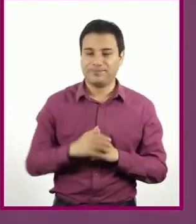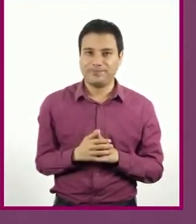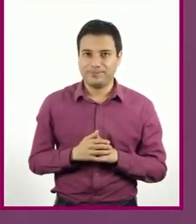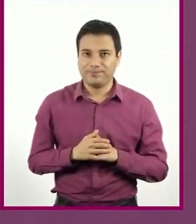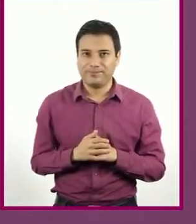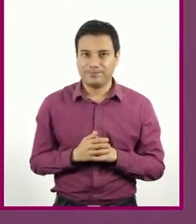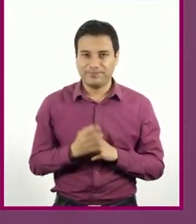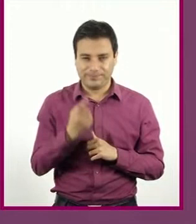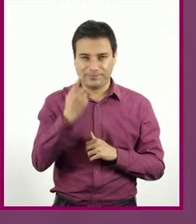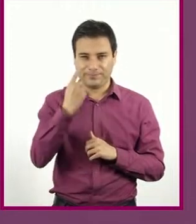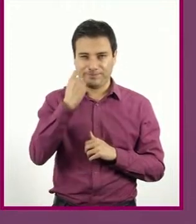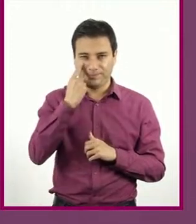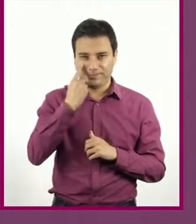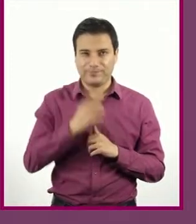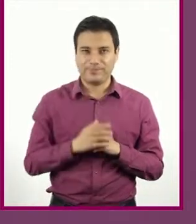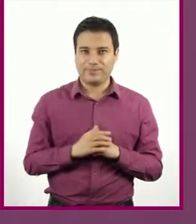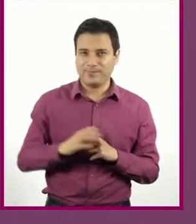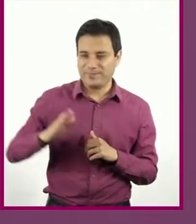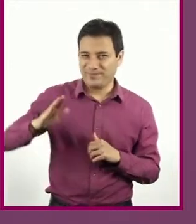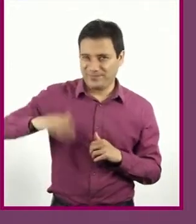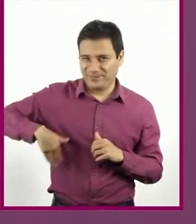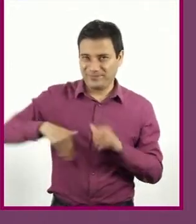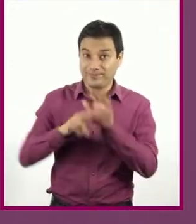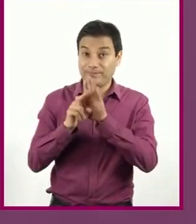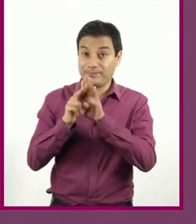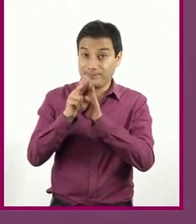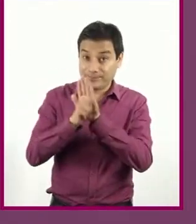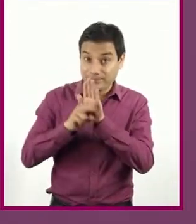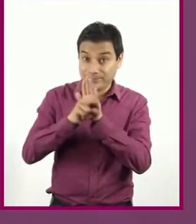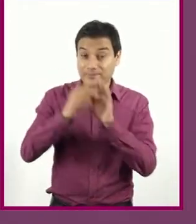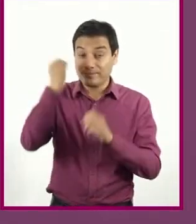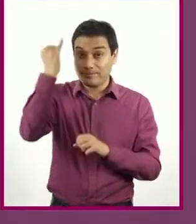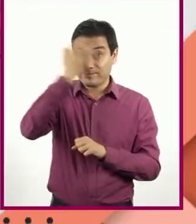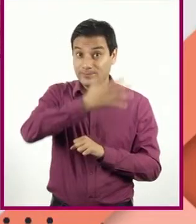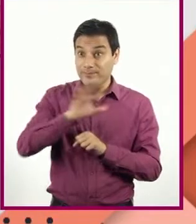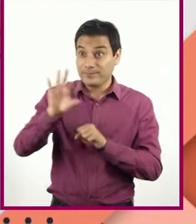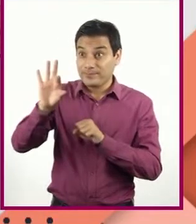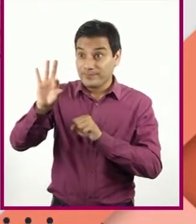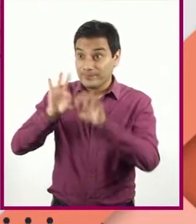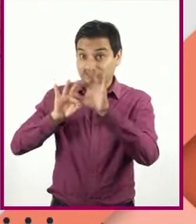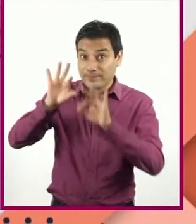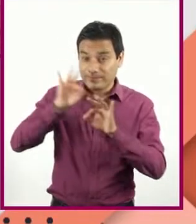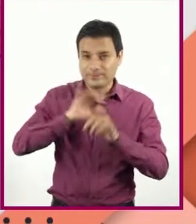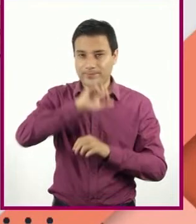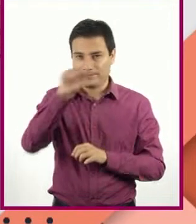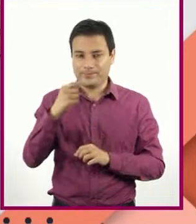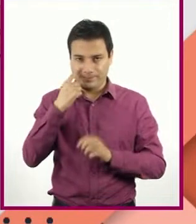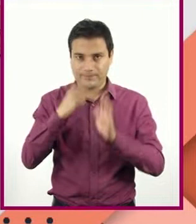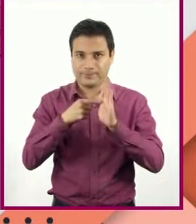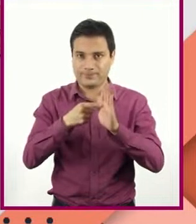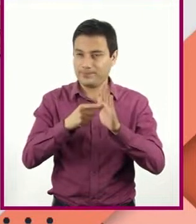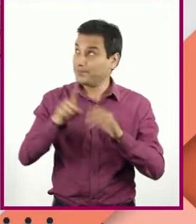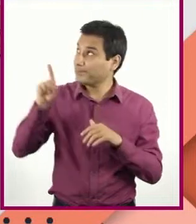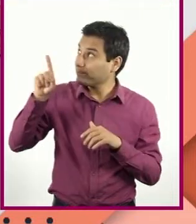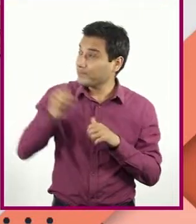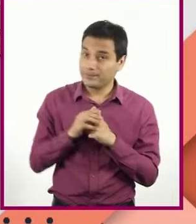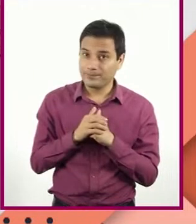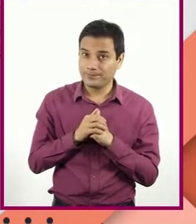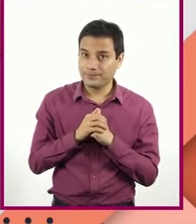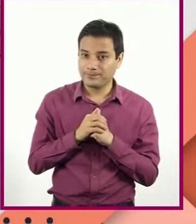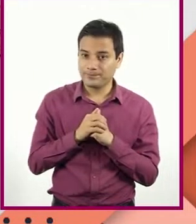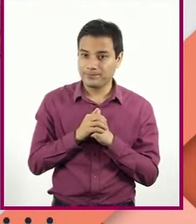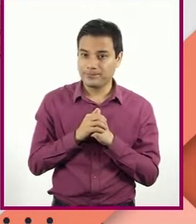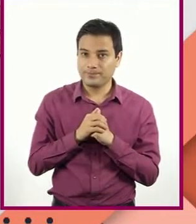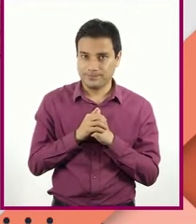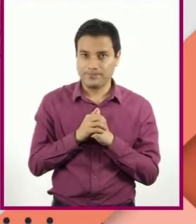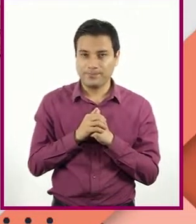retomemos algunas imágenes del video que acabamos de observar y, habiendo visto el video anterior,